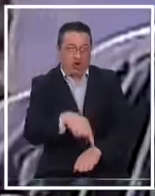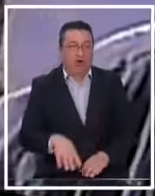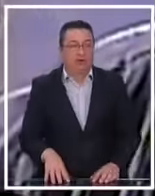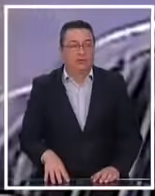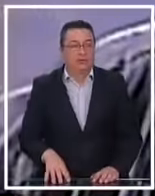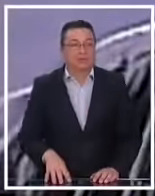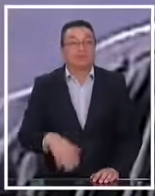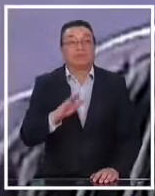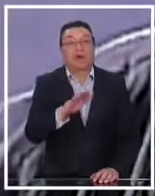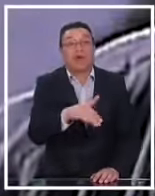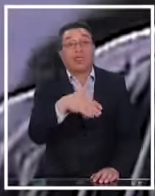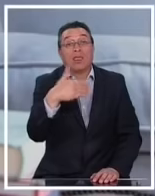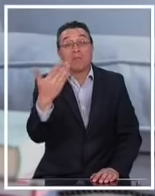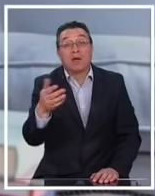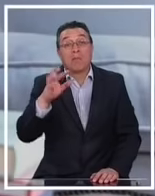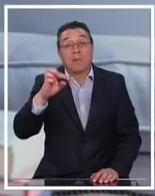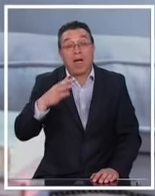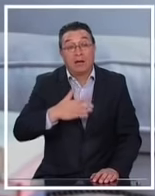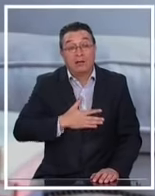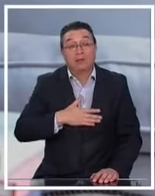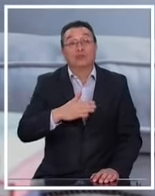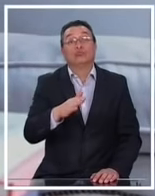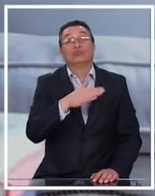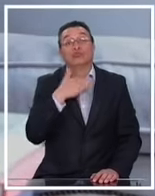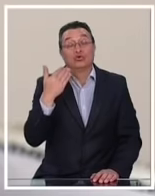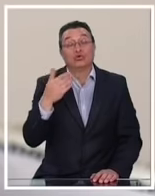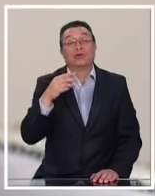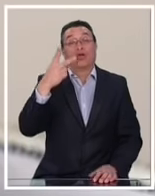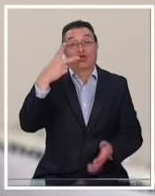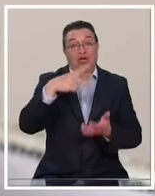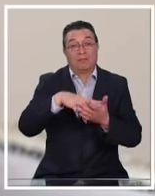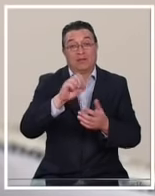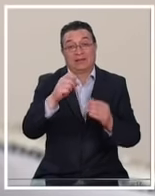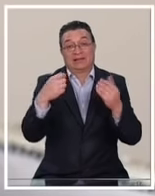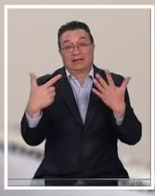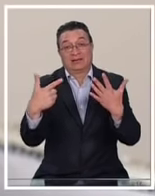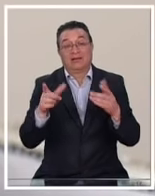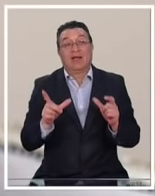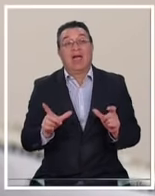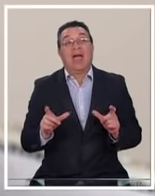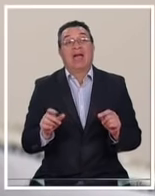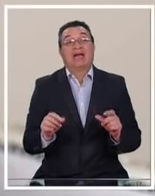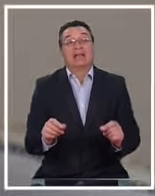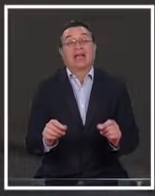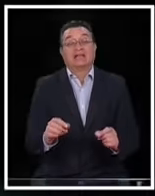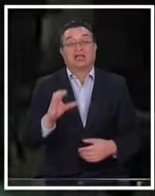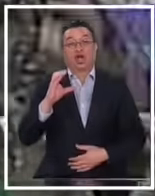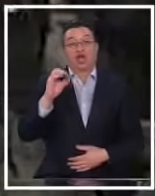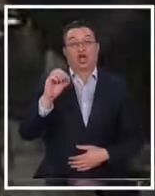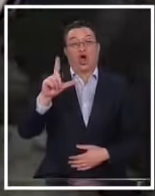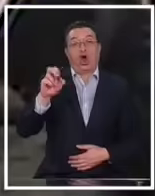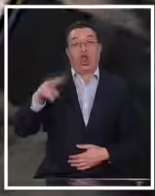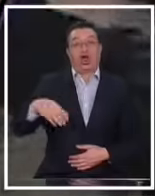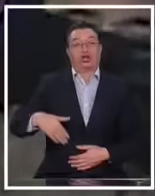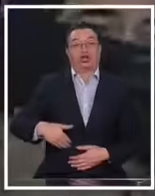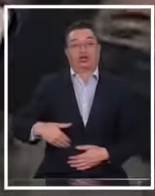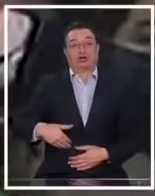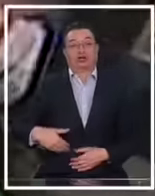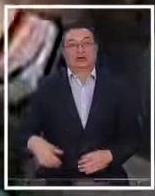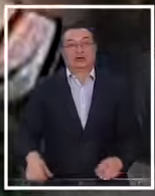muere después de eso, muere el año 2007, producto de un cáncer al colon. Mira cómo la